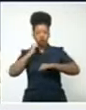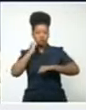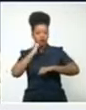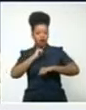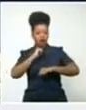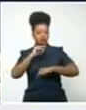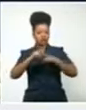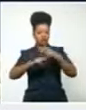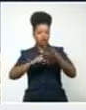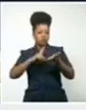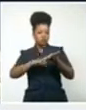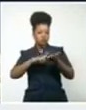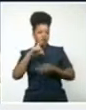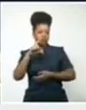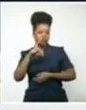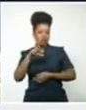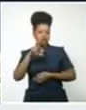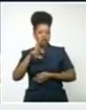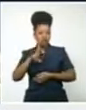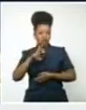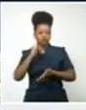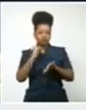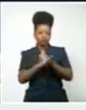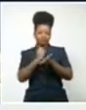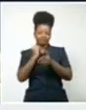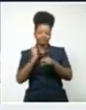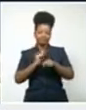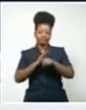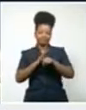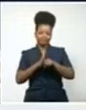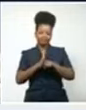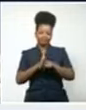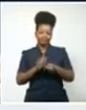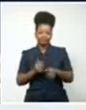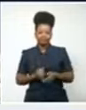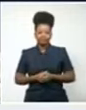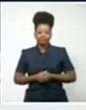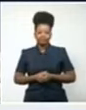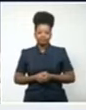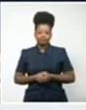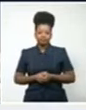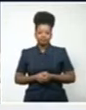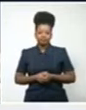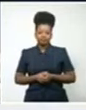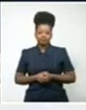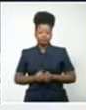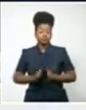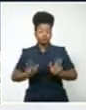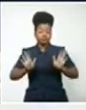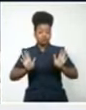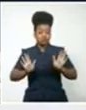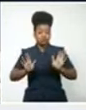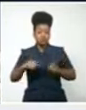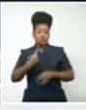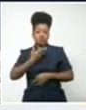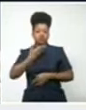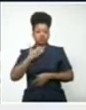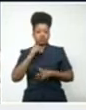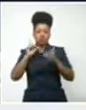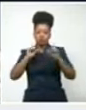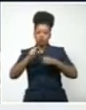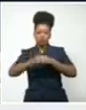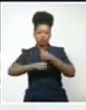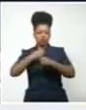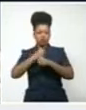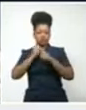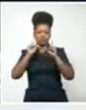que permiten el diagnóstico confirmatorio de la COVID-19, que ojalá tuviéramos que usarlo cada vez menos,